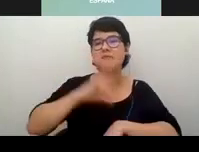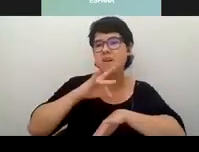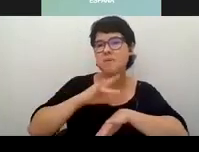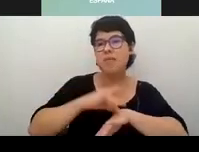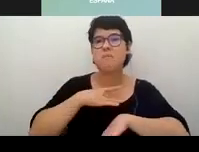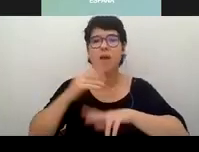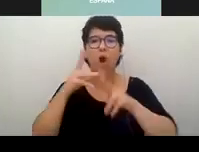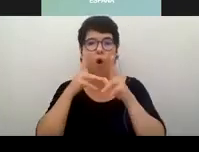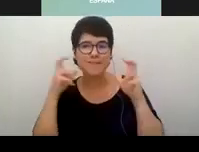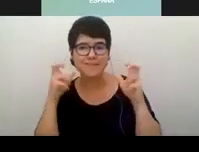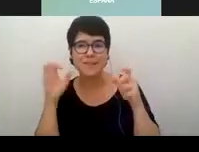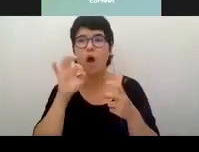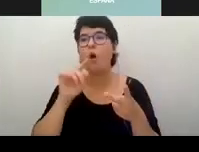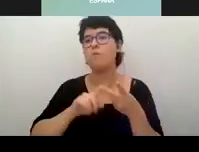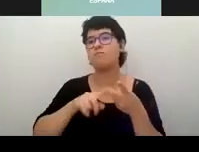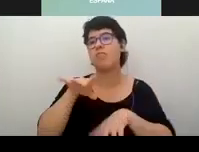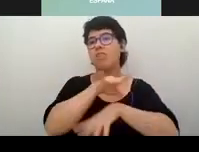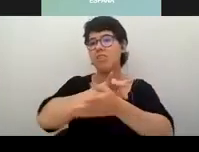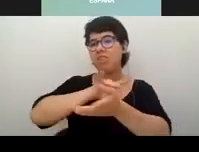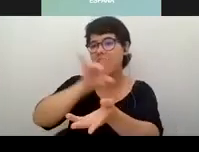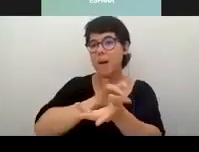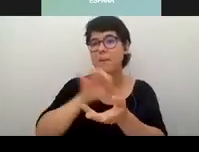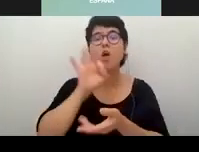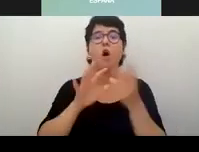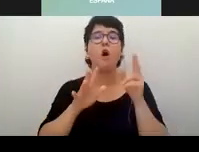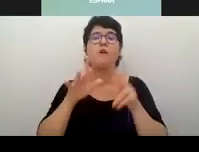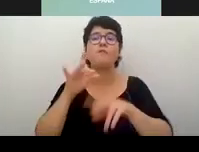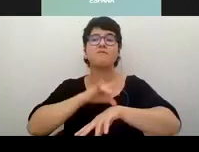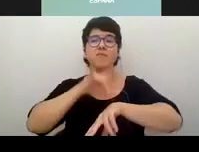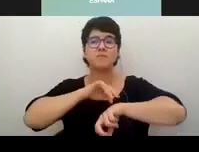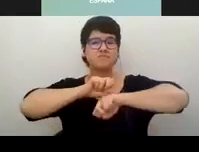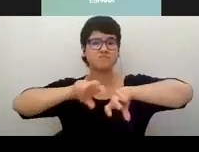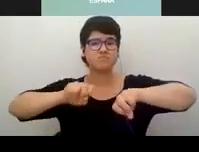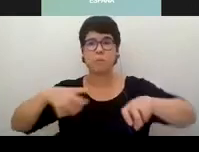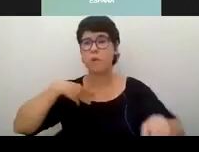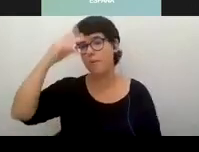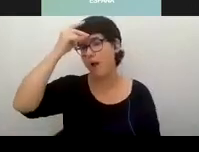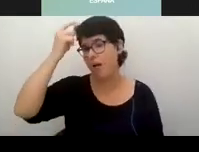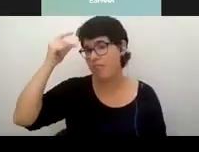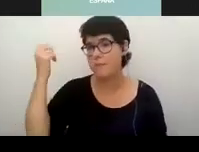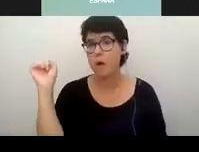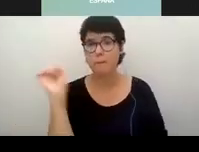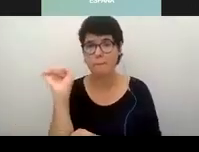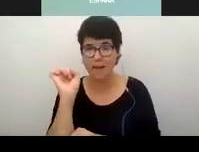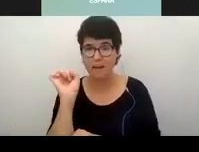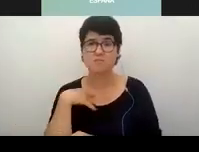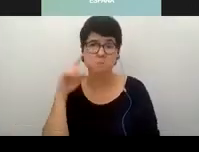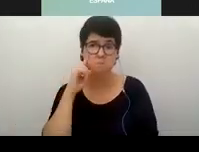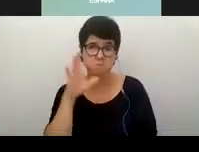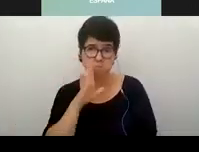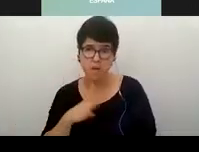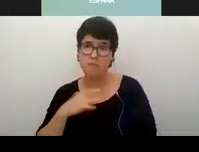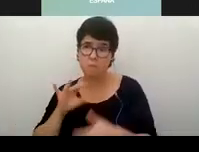obesidad y algunas enfermedades degenerativas como el Alzheimer o el Parkinson, por ejemplo, parece que por aquí podría ir un poco el mecanismo